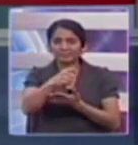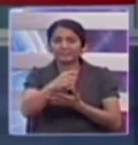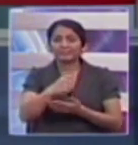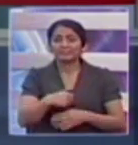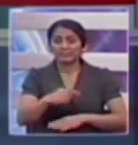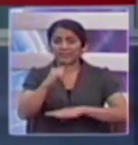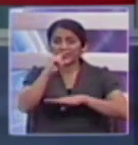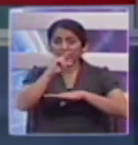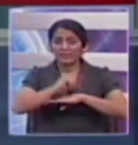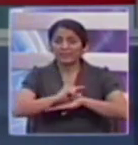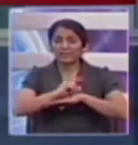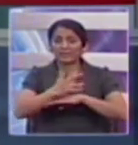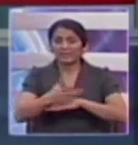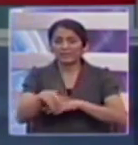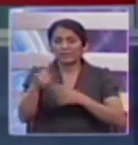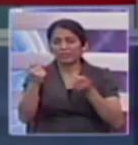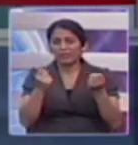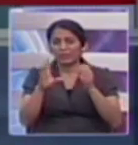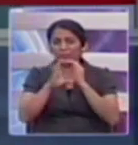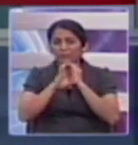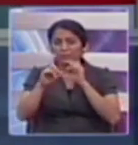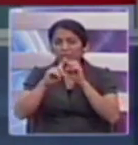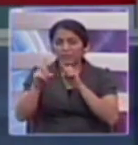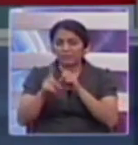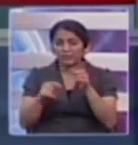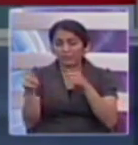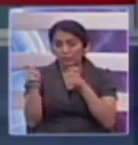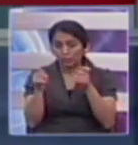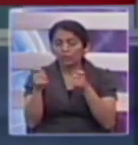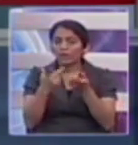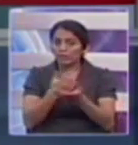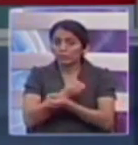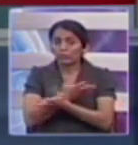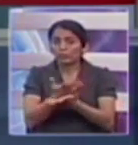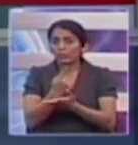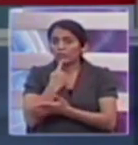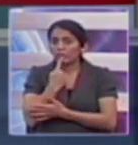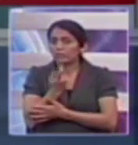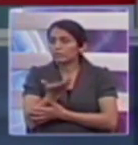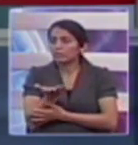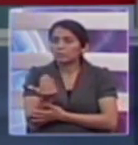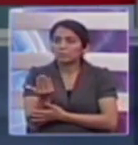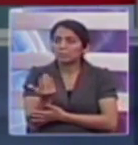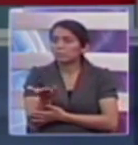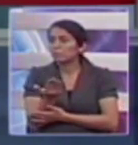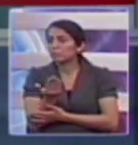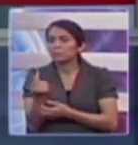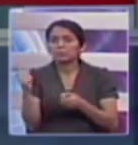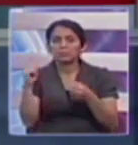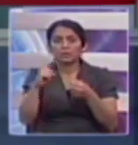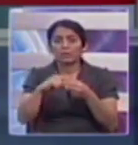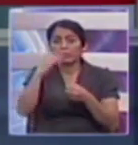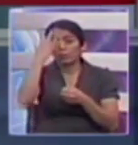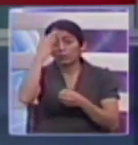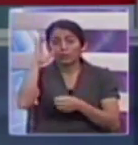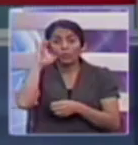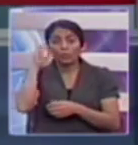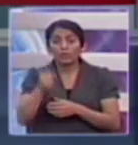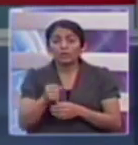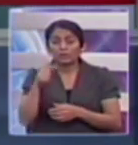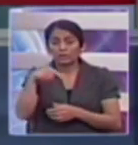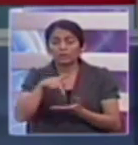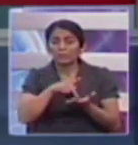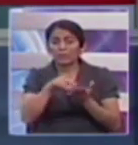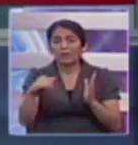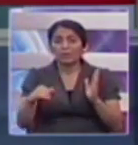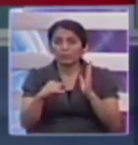explicó que entre las posibles razones estarían que otros cantones no solicitan el recibo de la tasa solidaria y además no cuentan con la